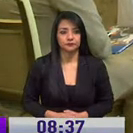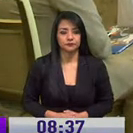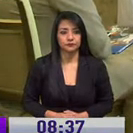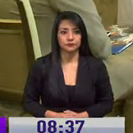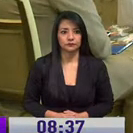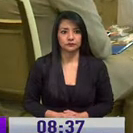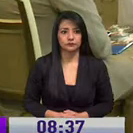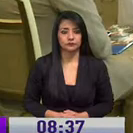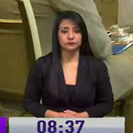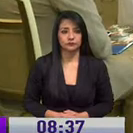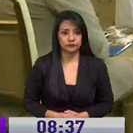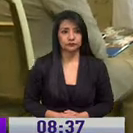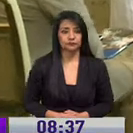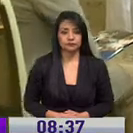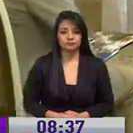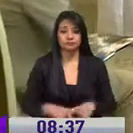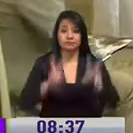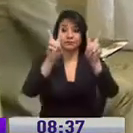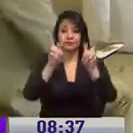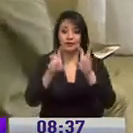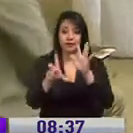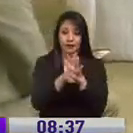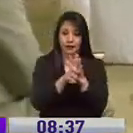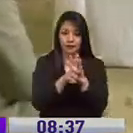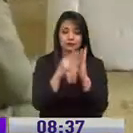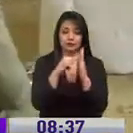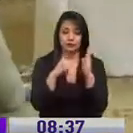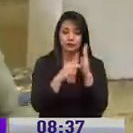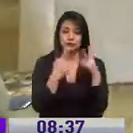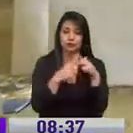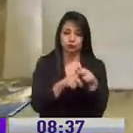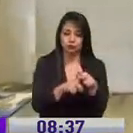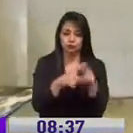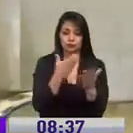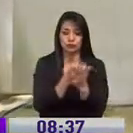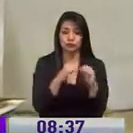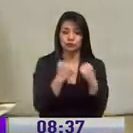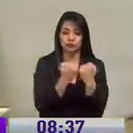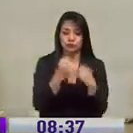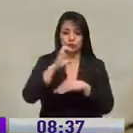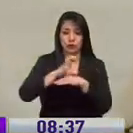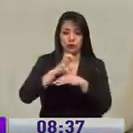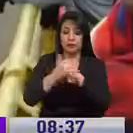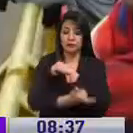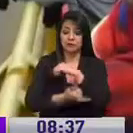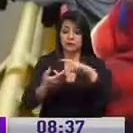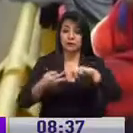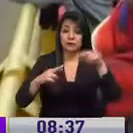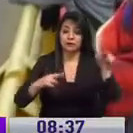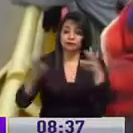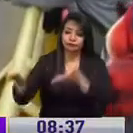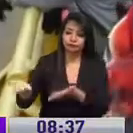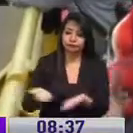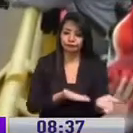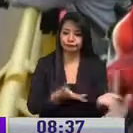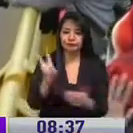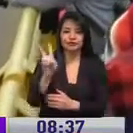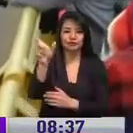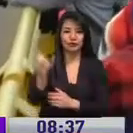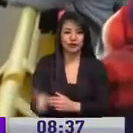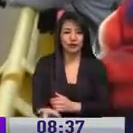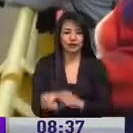Por ejemplo, la inicia. Seguir trabajando en políticas de inclusión económica y social en el Ecuador y países de la región que acogen a ciudadanos